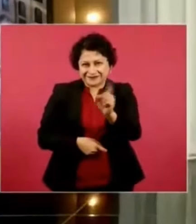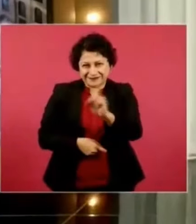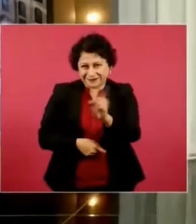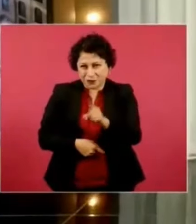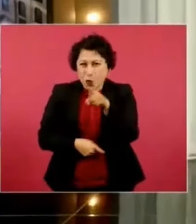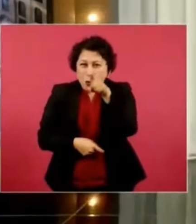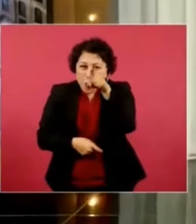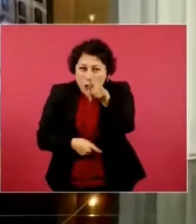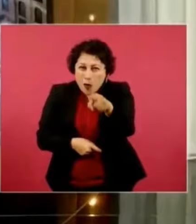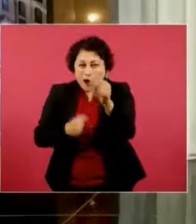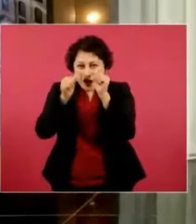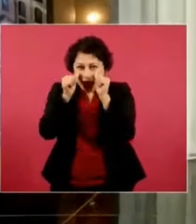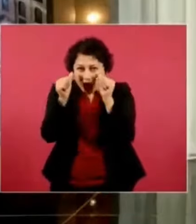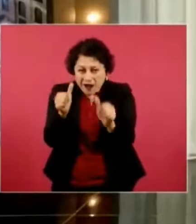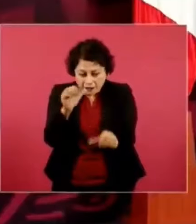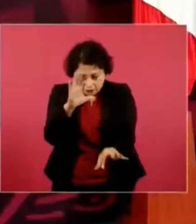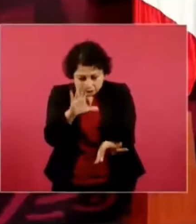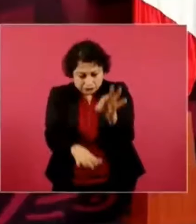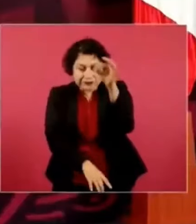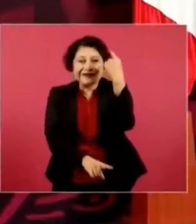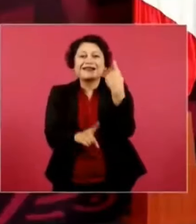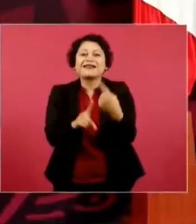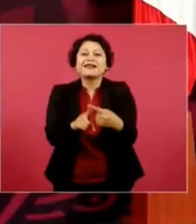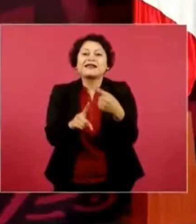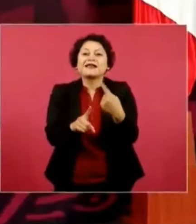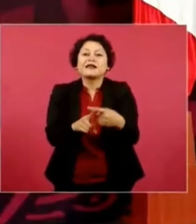la úsenlos